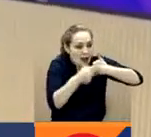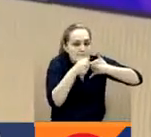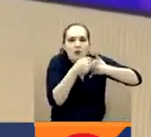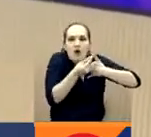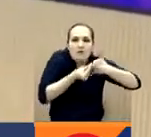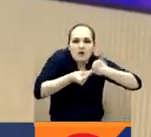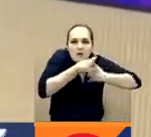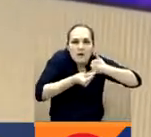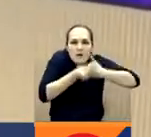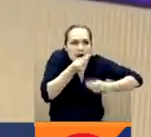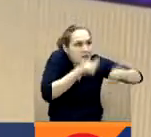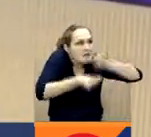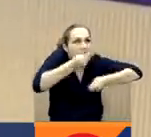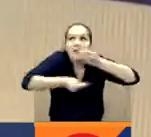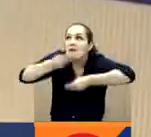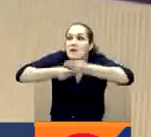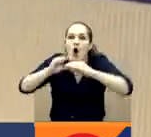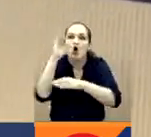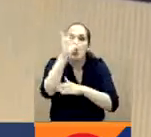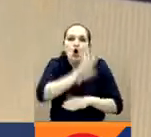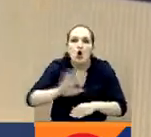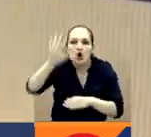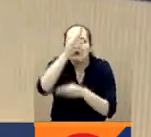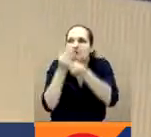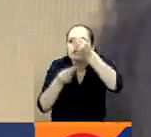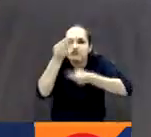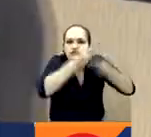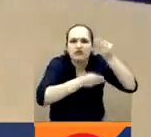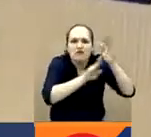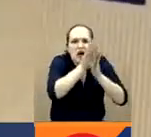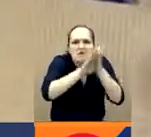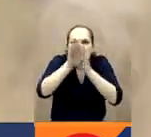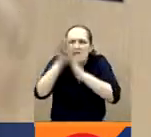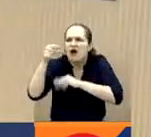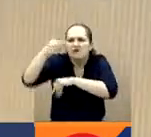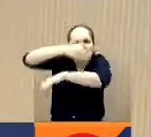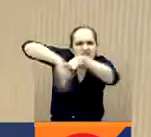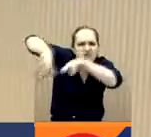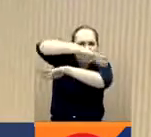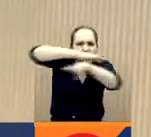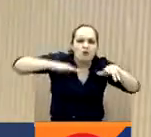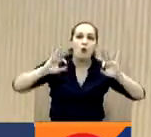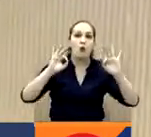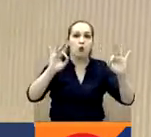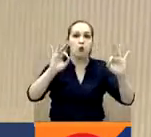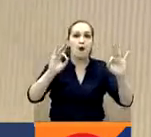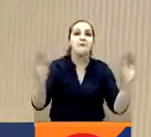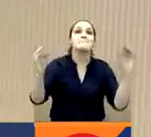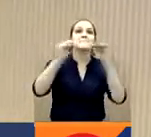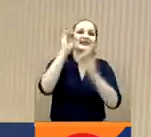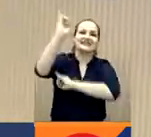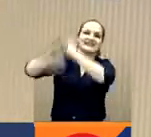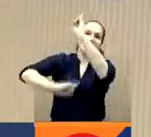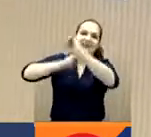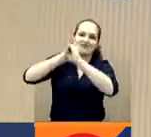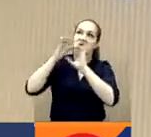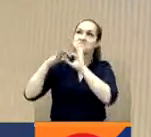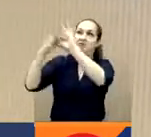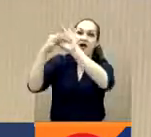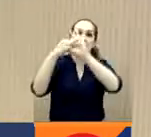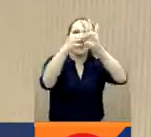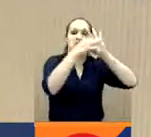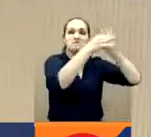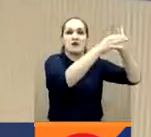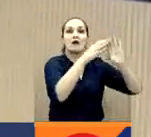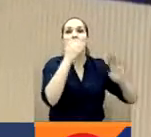demanda interna se manifiesta en un muy buen comportamiento en materia de consumo. También estamos viendo que las exportaciones, por ejemplo, las